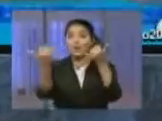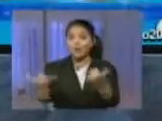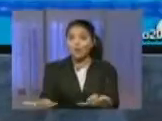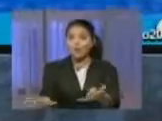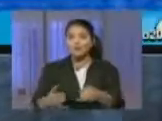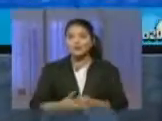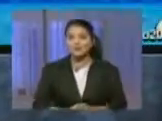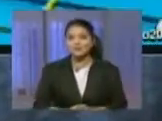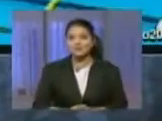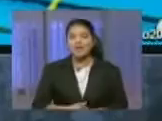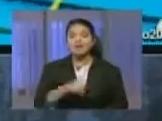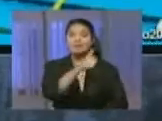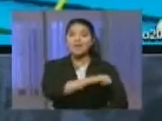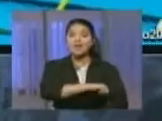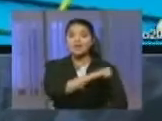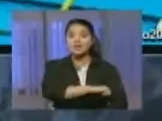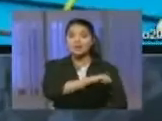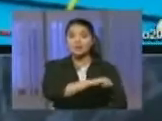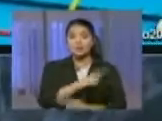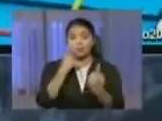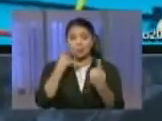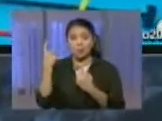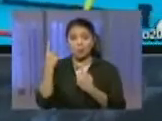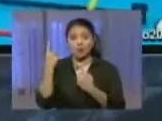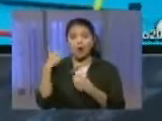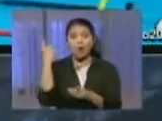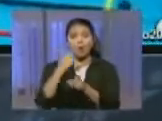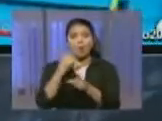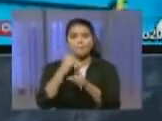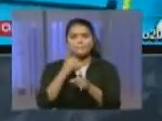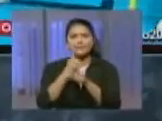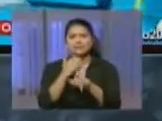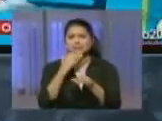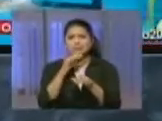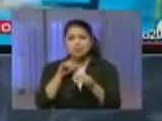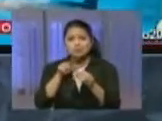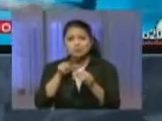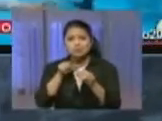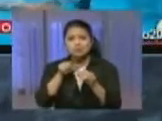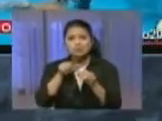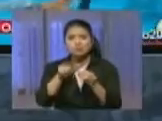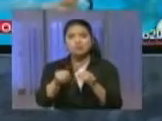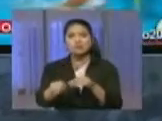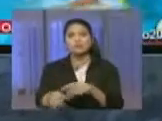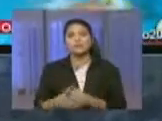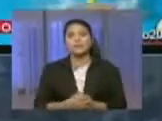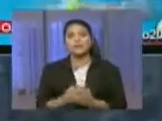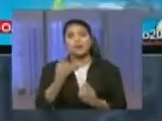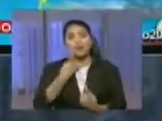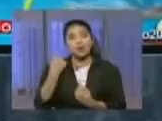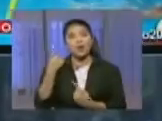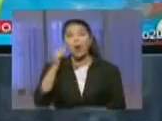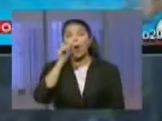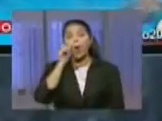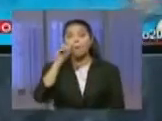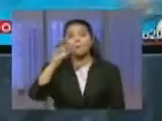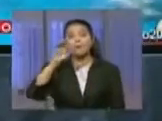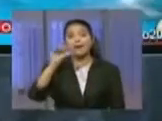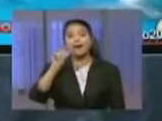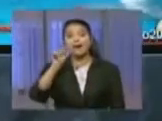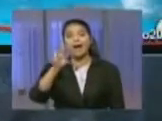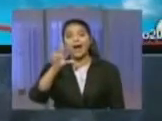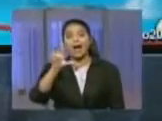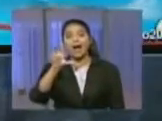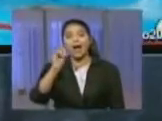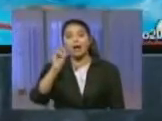desde rí de Janeiro la competencia semifinal está nuestro Carlos claverí en